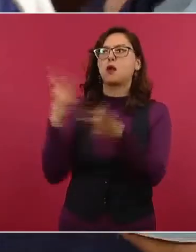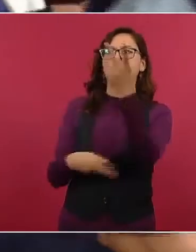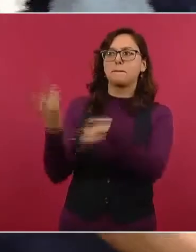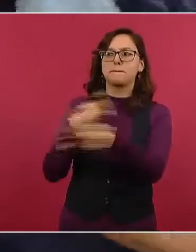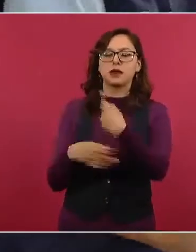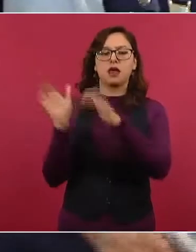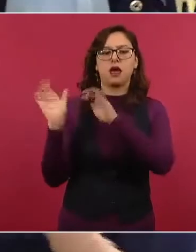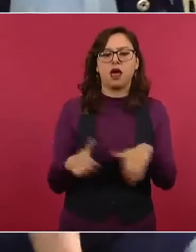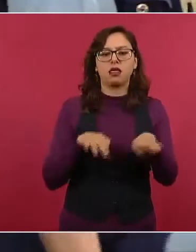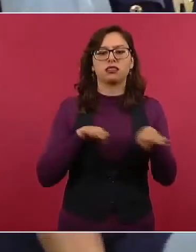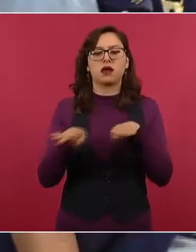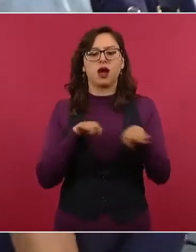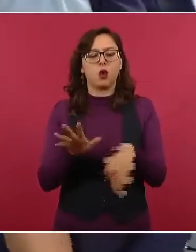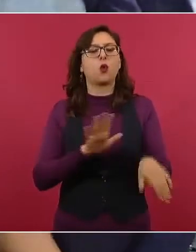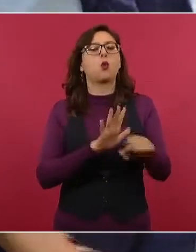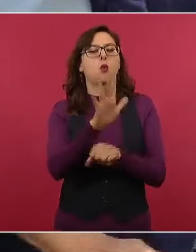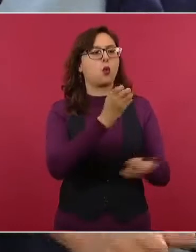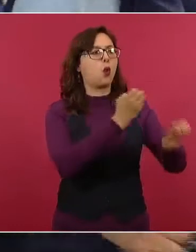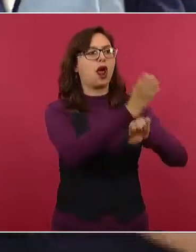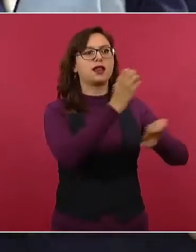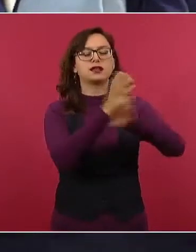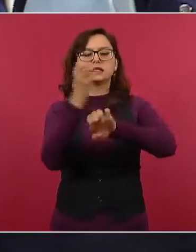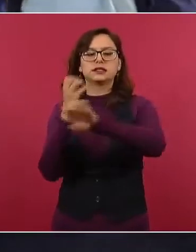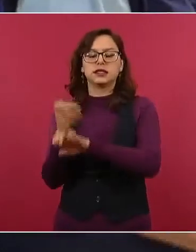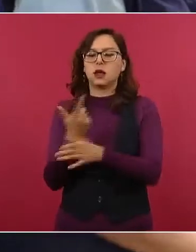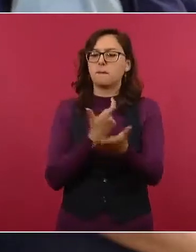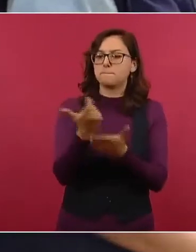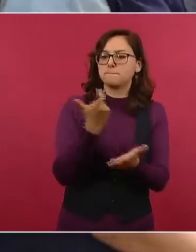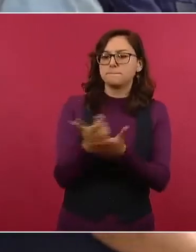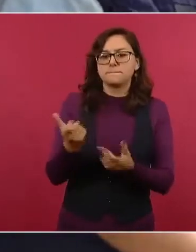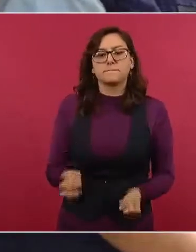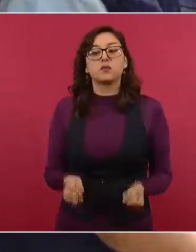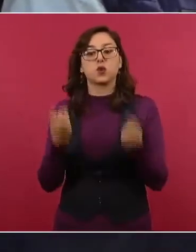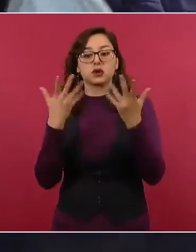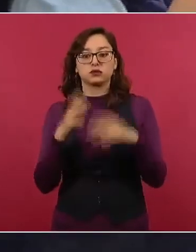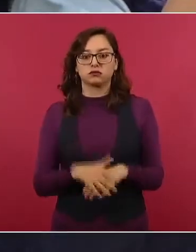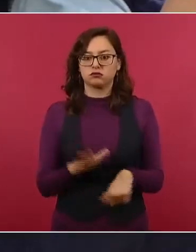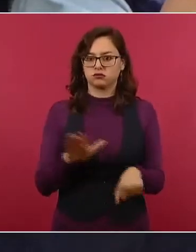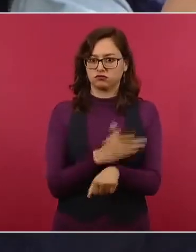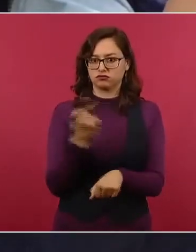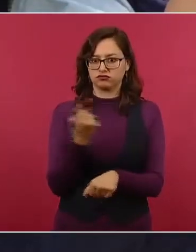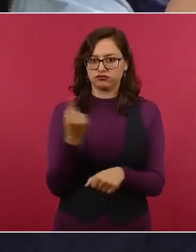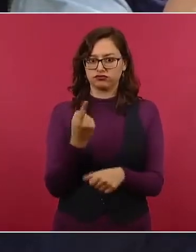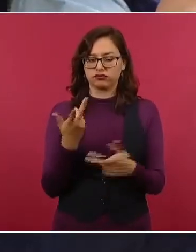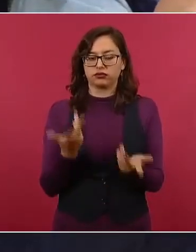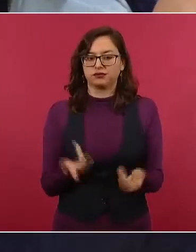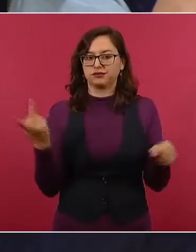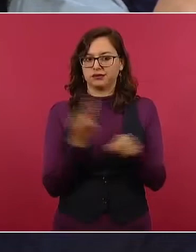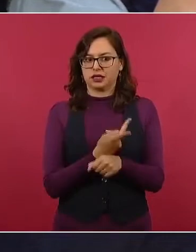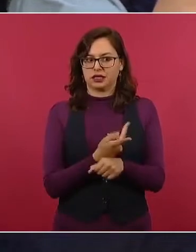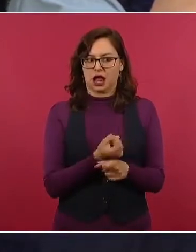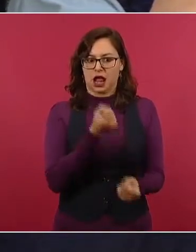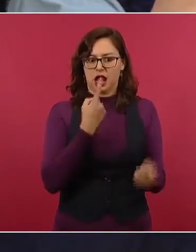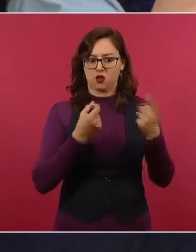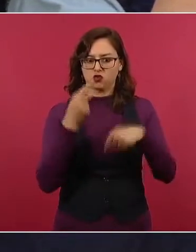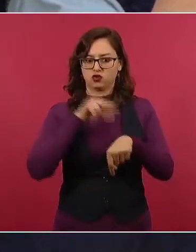estados van a empezar a laborar? Y sobre todo el sueldo, porque ha habido muchas críticas de algunos colegios y federaciones de médicos que